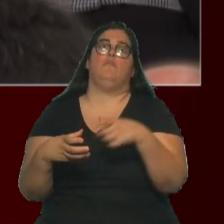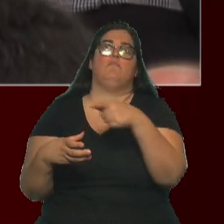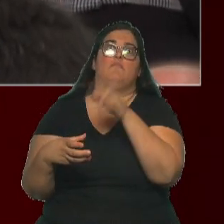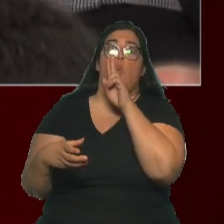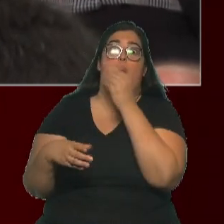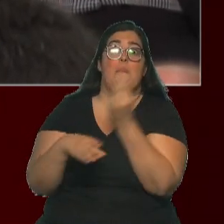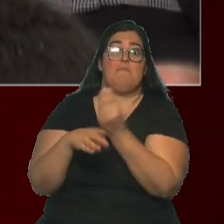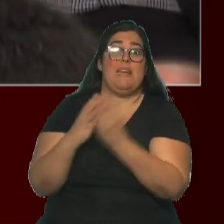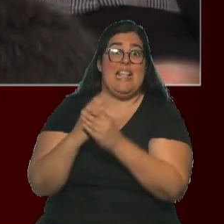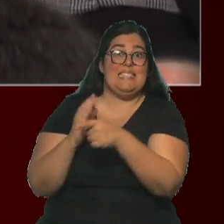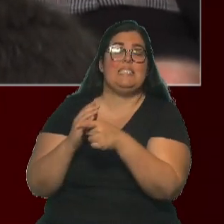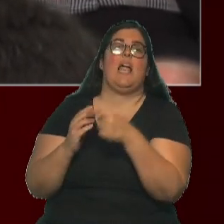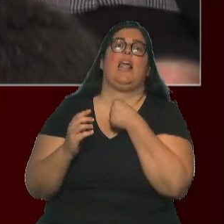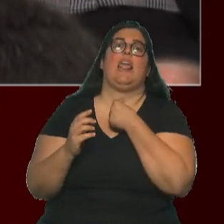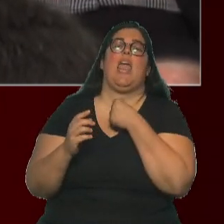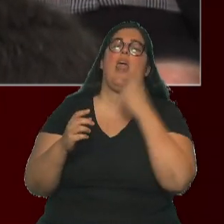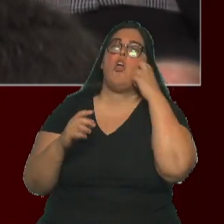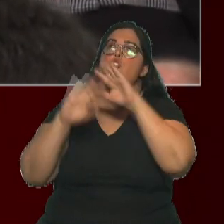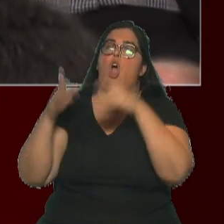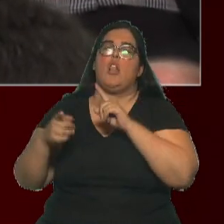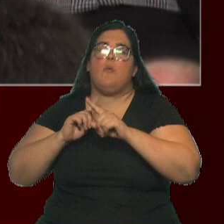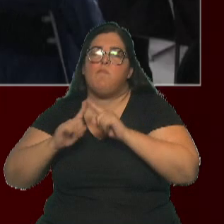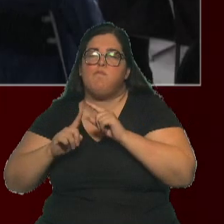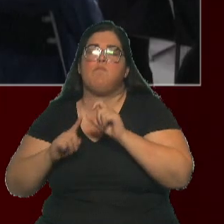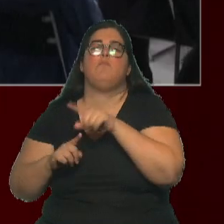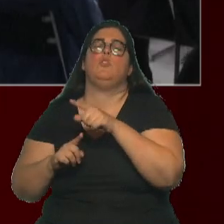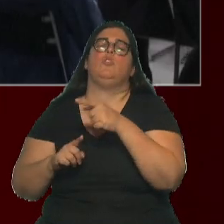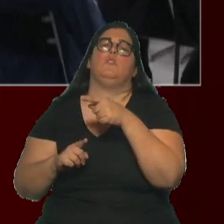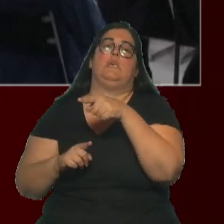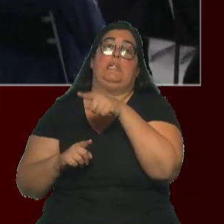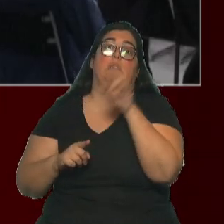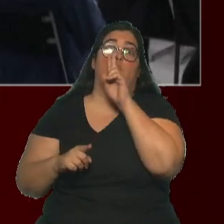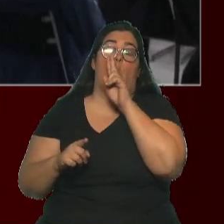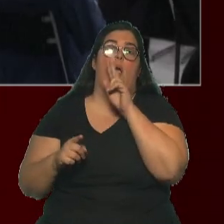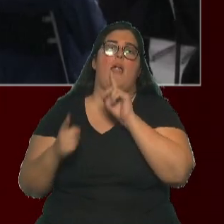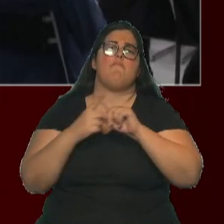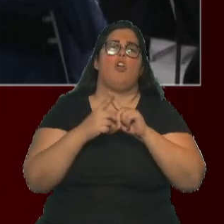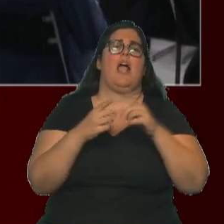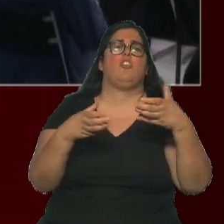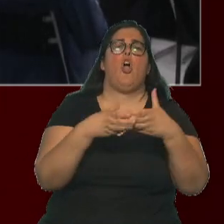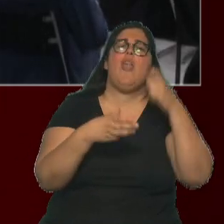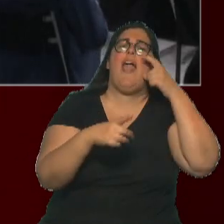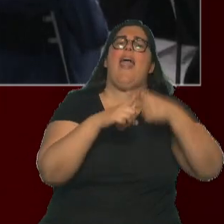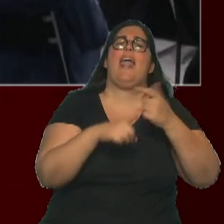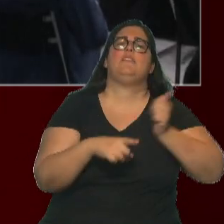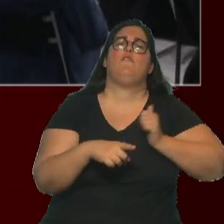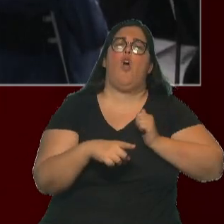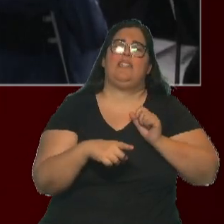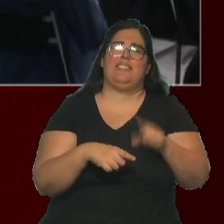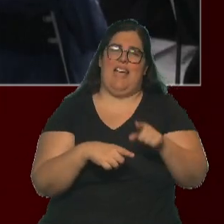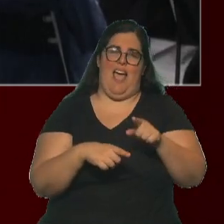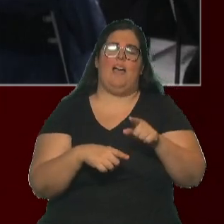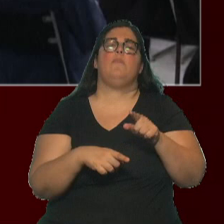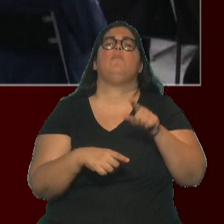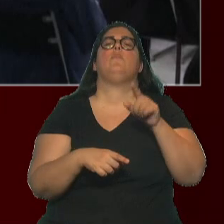logre que puedan negociar en el Congreso. Se conoció la cercanía a las milicias, que son estas fuerzas o ex fuerzas de seguridad que operan en Río de